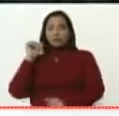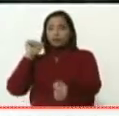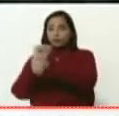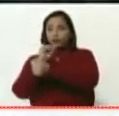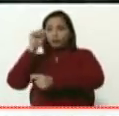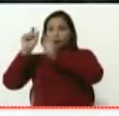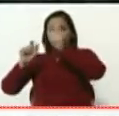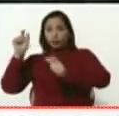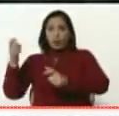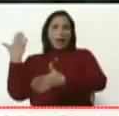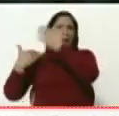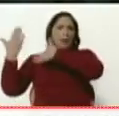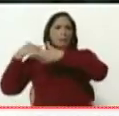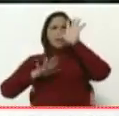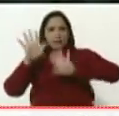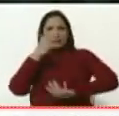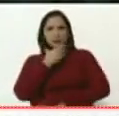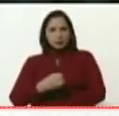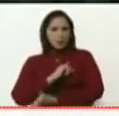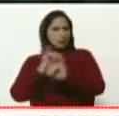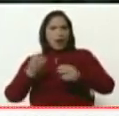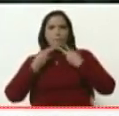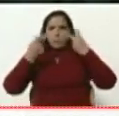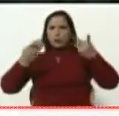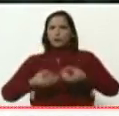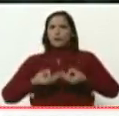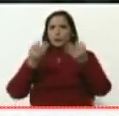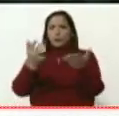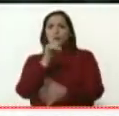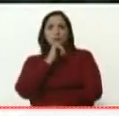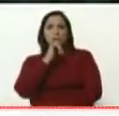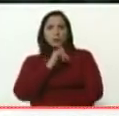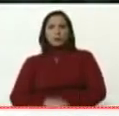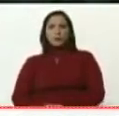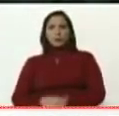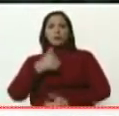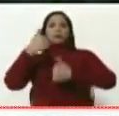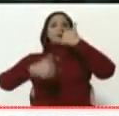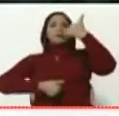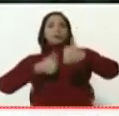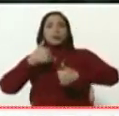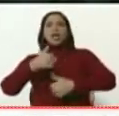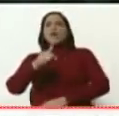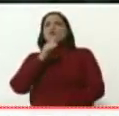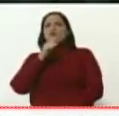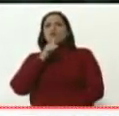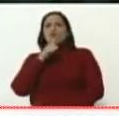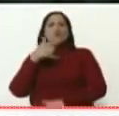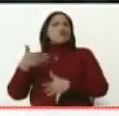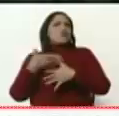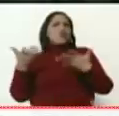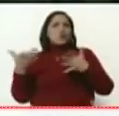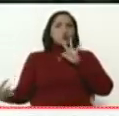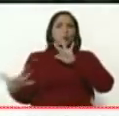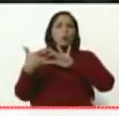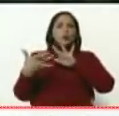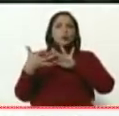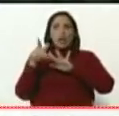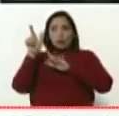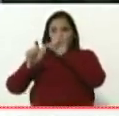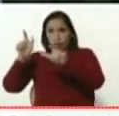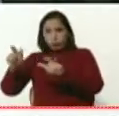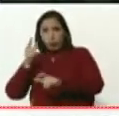en aquella oportunidad, ya se lo presentamos a los medios de comunicación, revelaron cuáles eran las conexiones con estos criminales que ya he